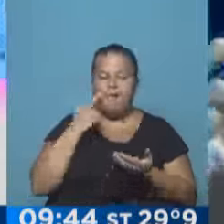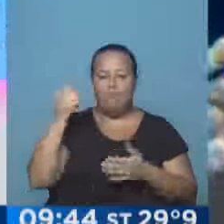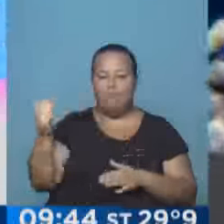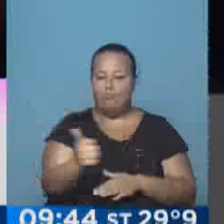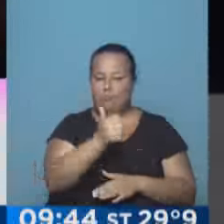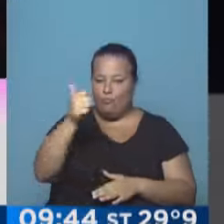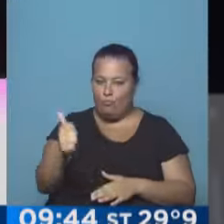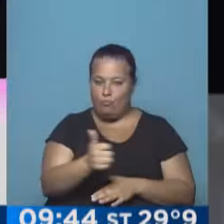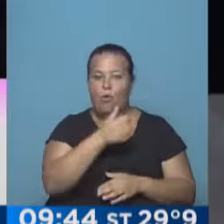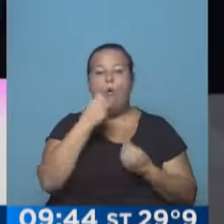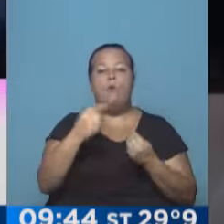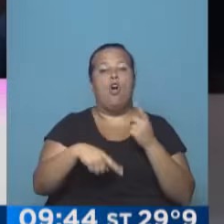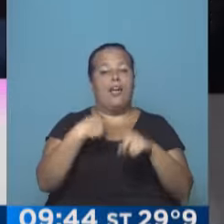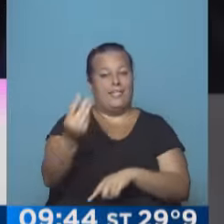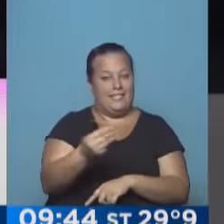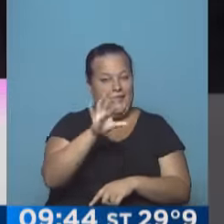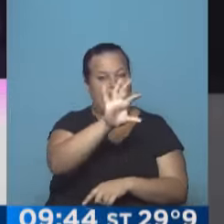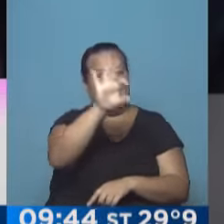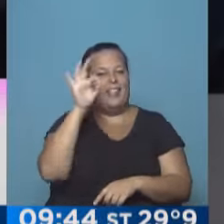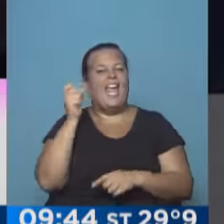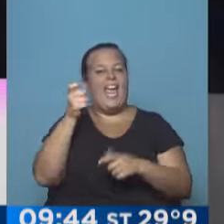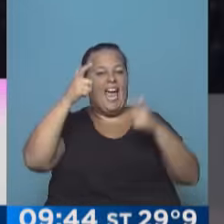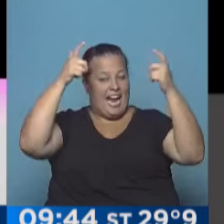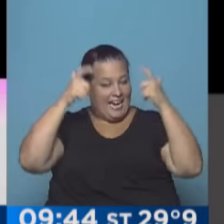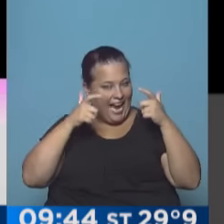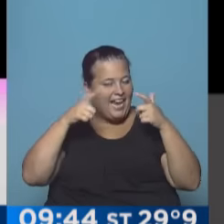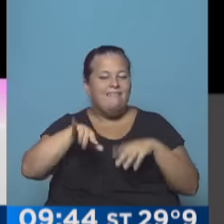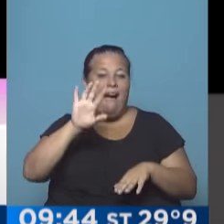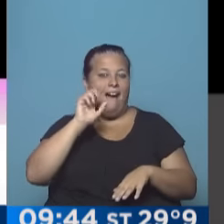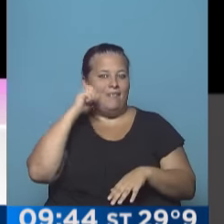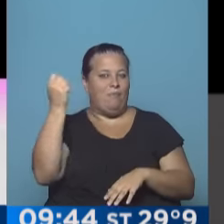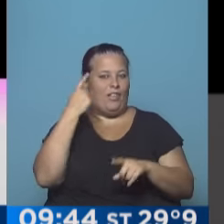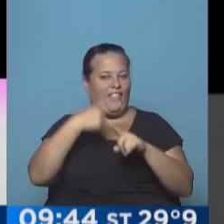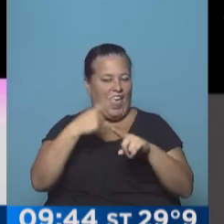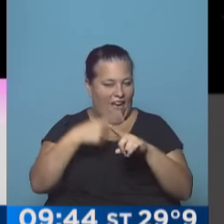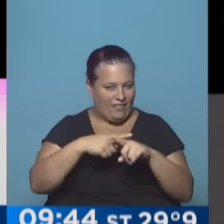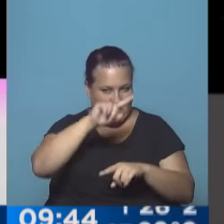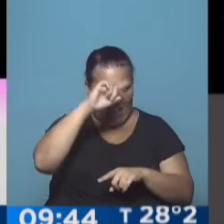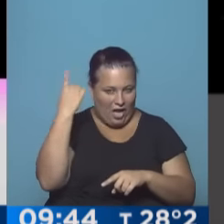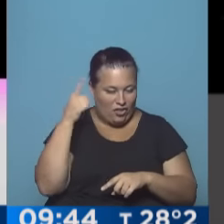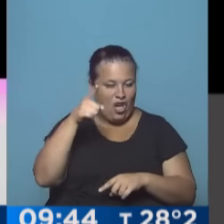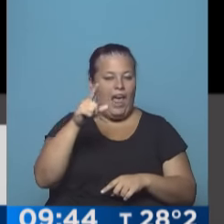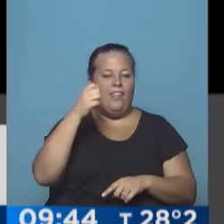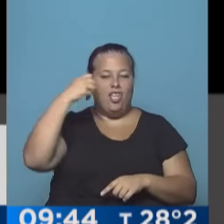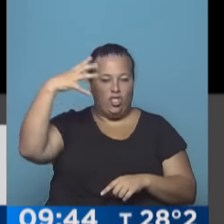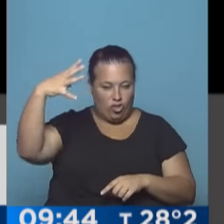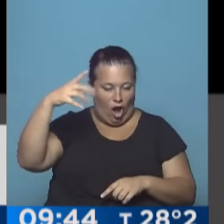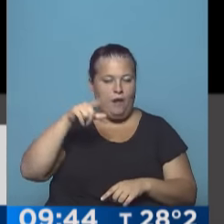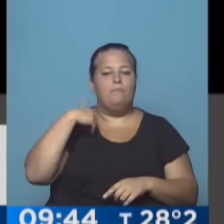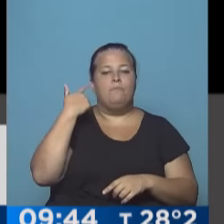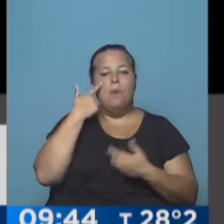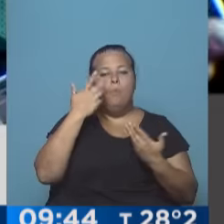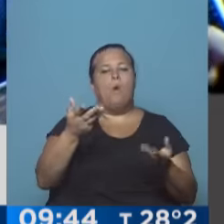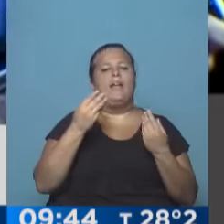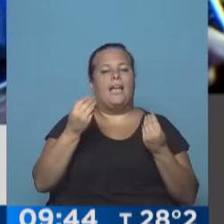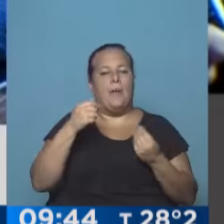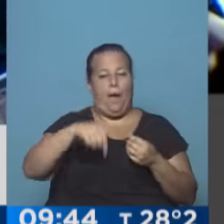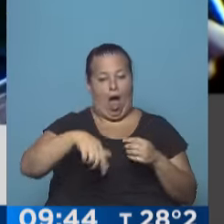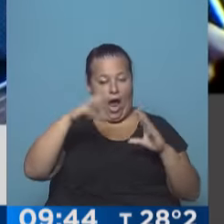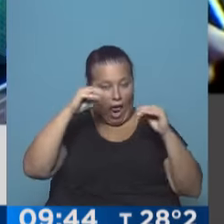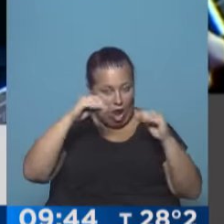pasada, porque el sábado se va a elegir la reina, que es uno de los puntos más altos de la Fiesta Nacional del Sol. Anticipándote lo que va a pasar